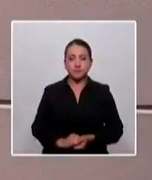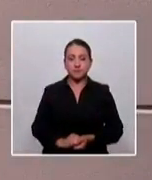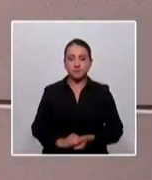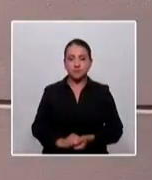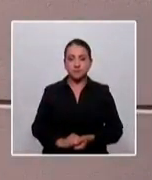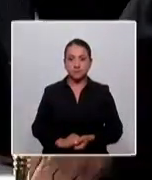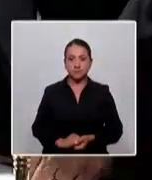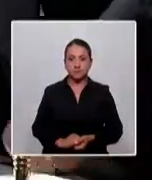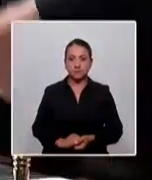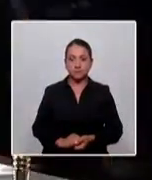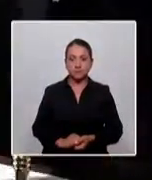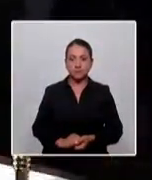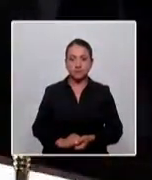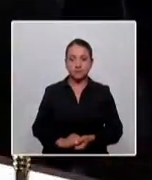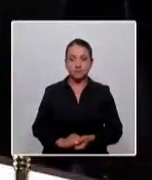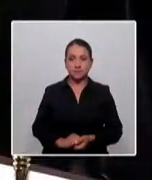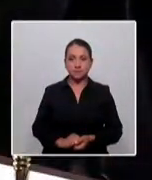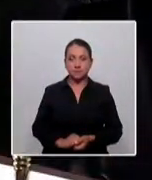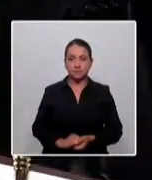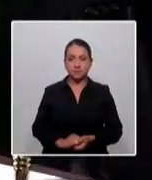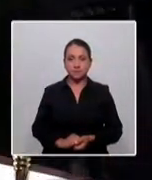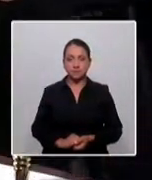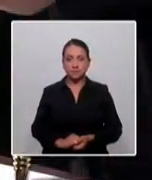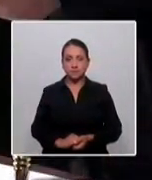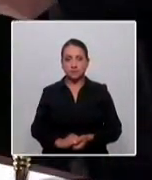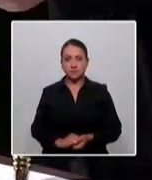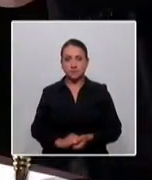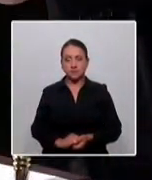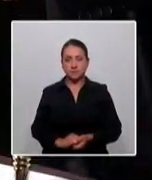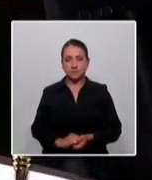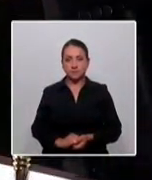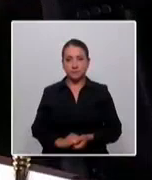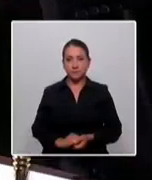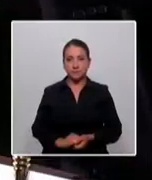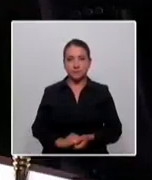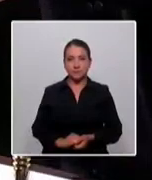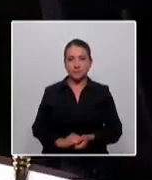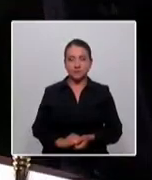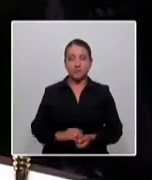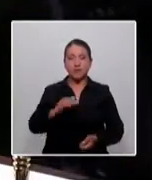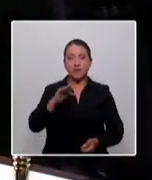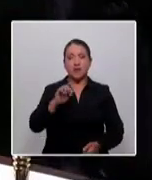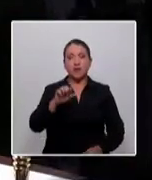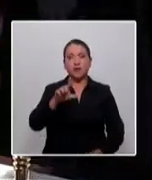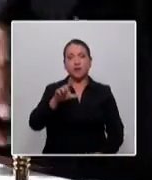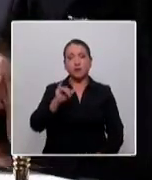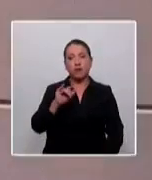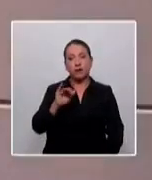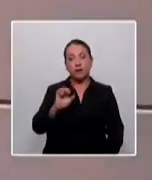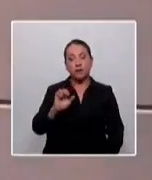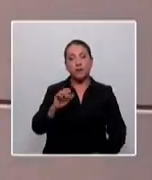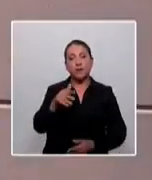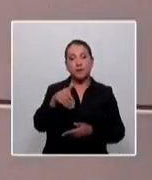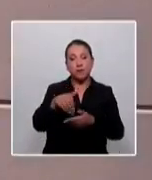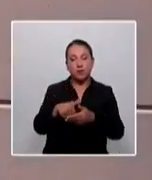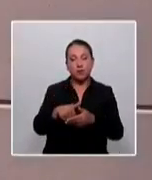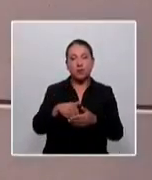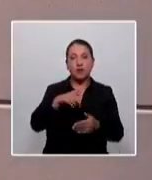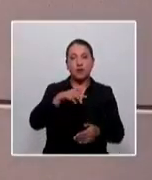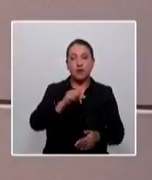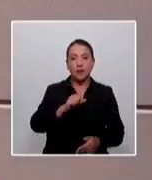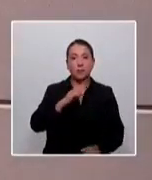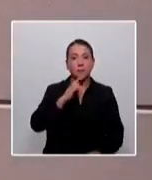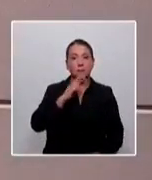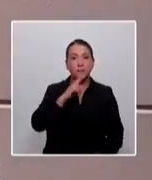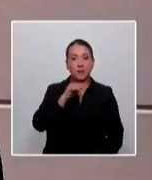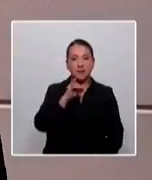probablemente sí para haber ocupado, ¿no es cierto?, la presidencia de la mesa en una etapa tan crucial como son los últimos meses de trabajo que tienen los convencionales. Es que eso es muy